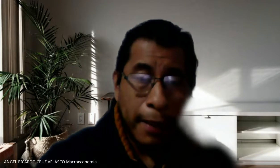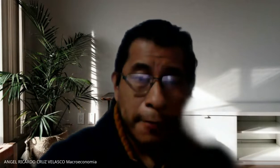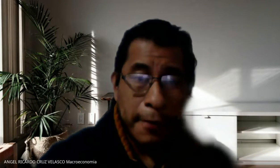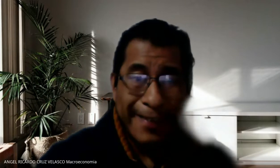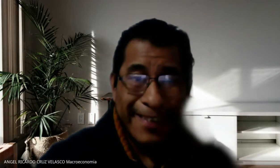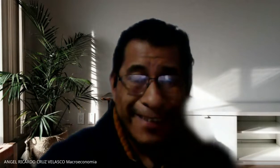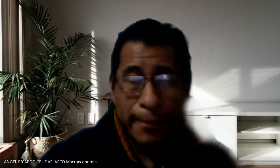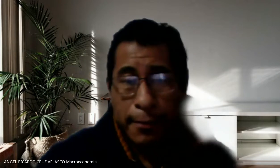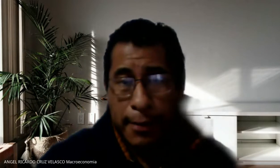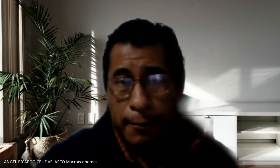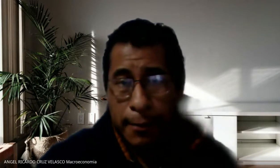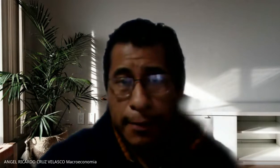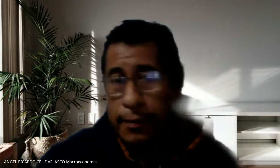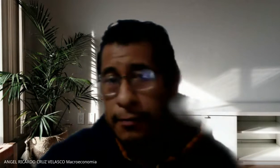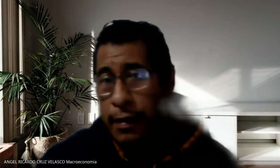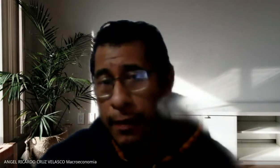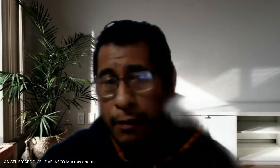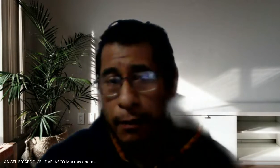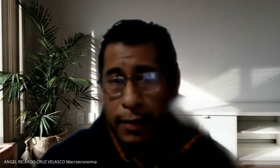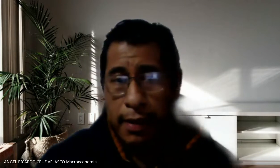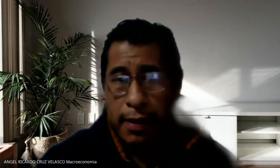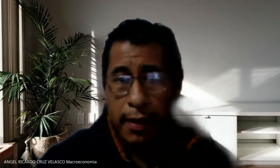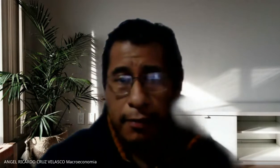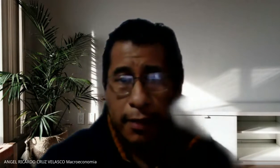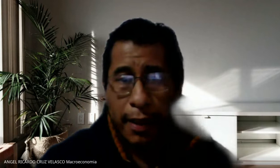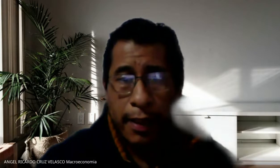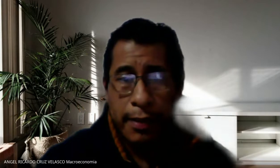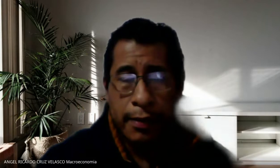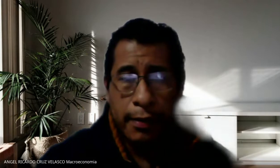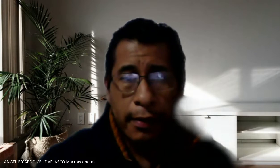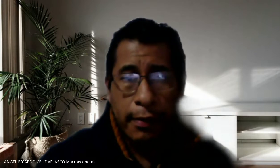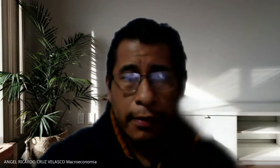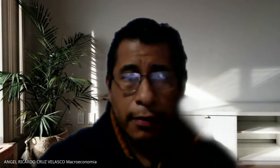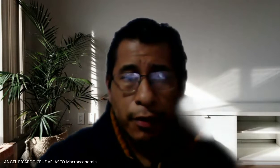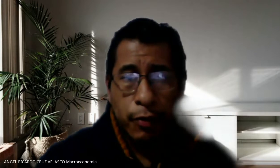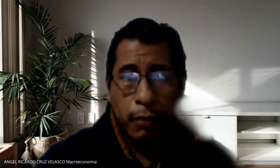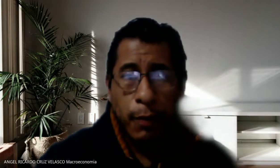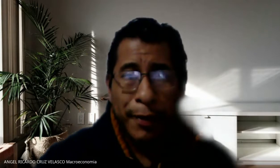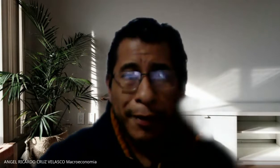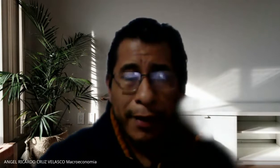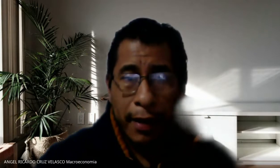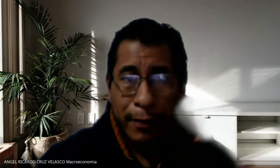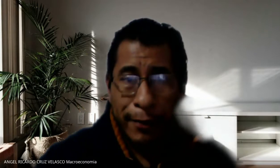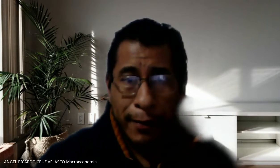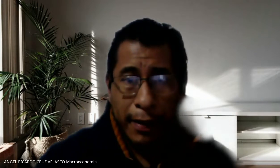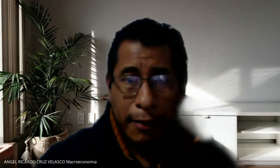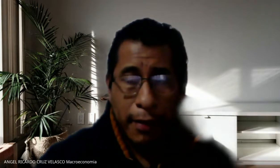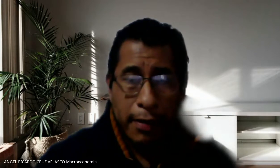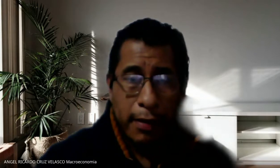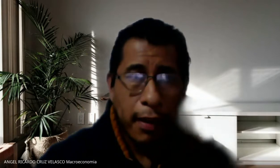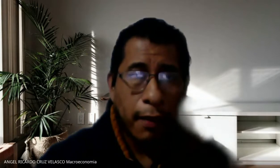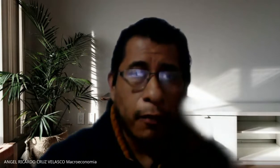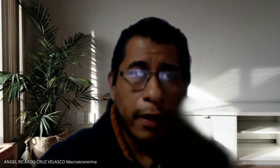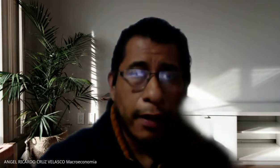Me dejaron sin internet, pues ya saben ustedes que en esto de la pandemia pues hay ciertas contingencias. Y entonces pues no me pude conectar, pero quedé con